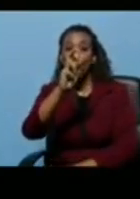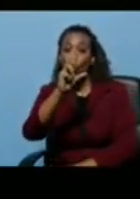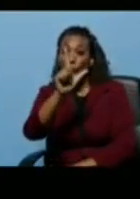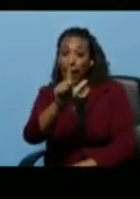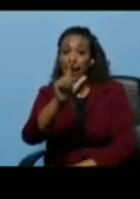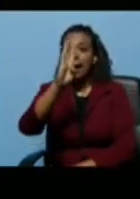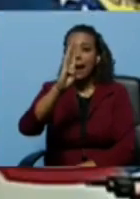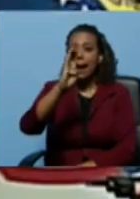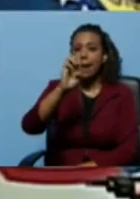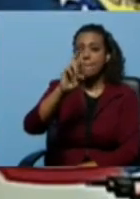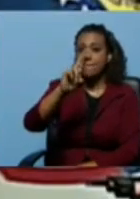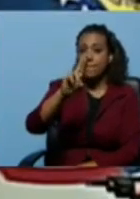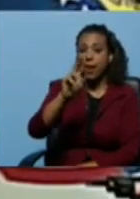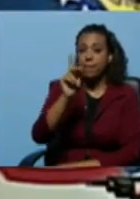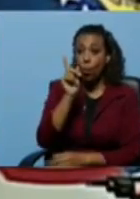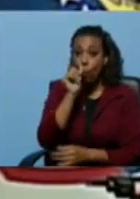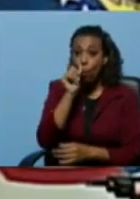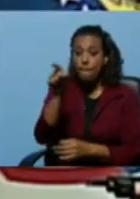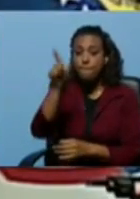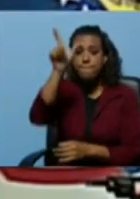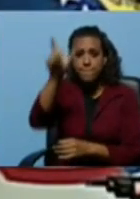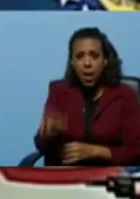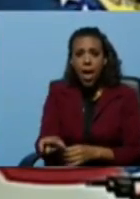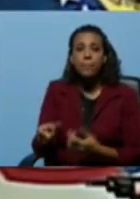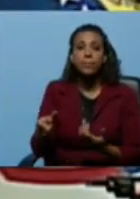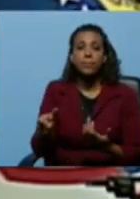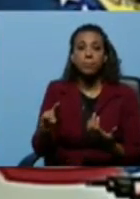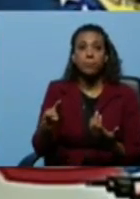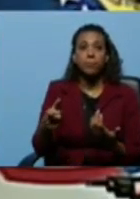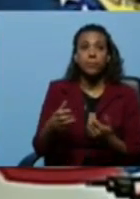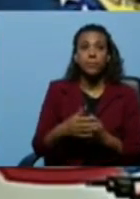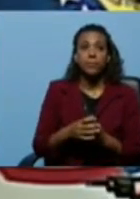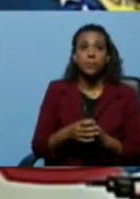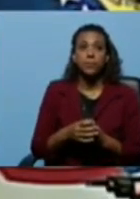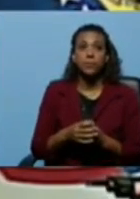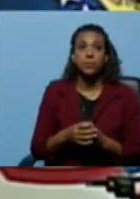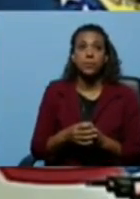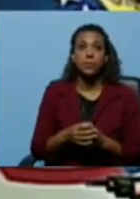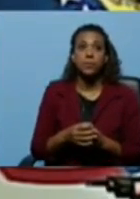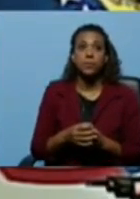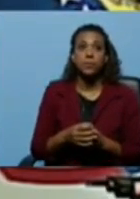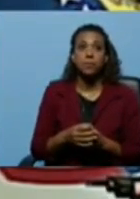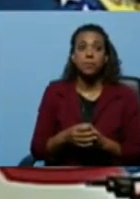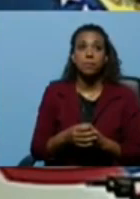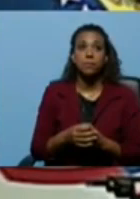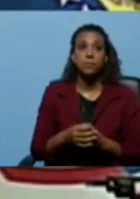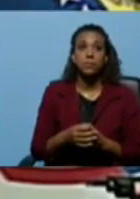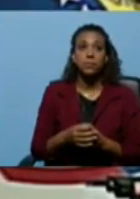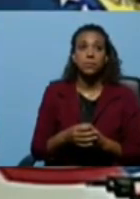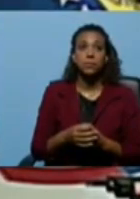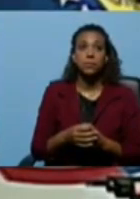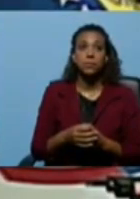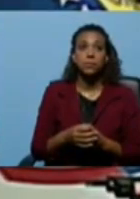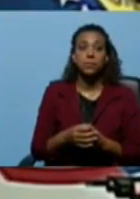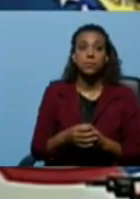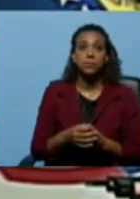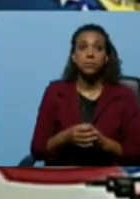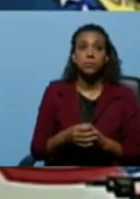Castañeda. Wilber Joseph Castañeda, ¿qué tienes allí? No, yo no veo de aquí allí.